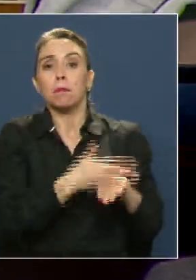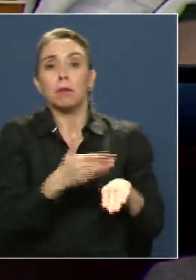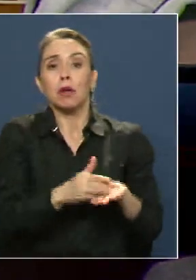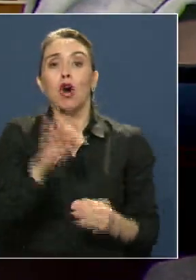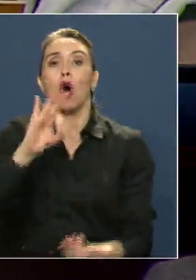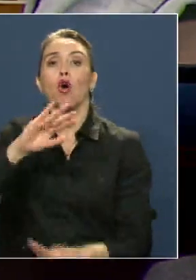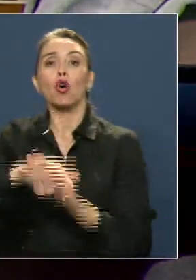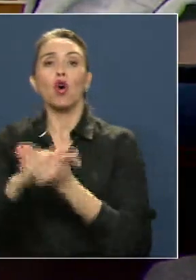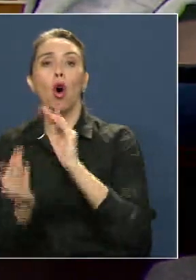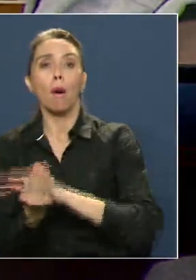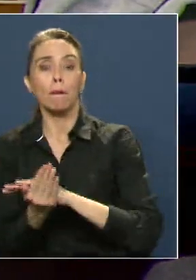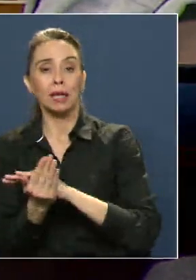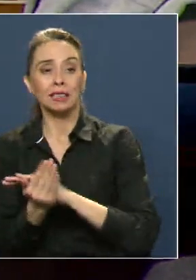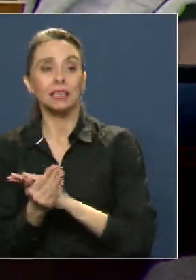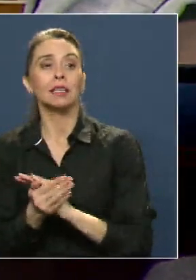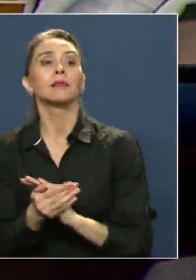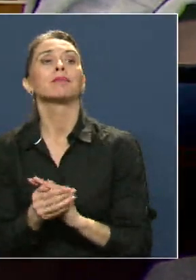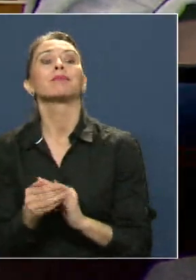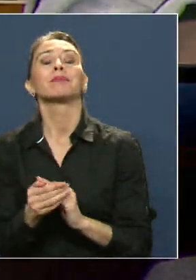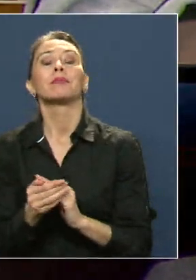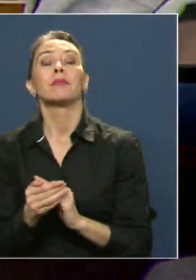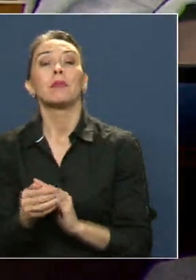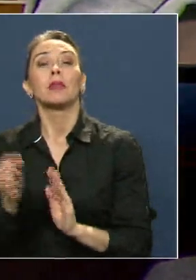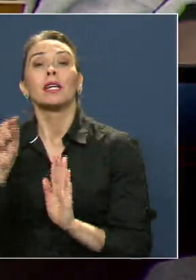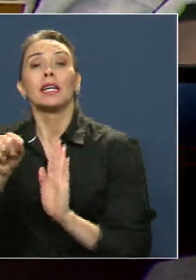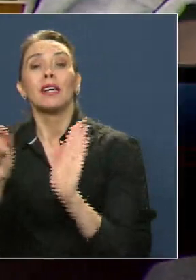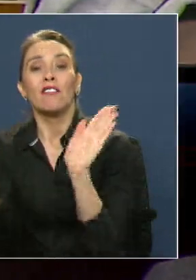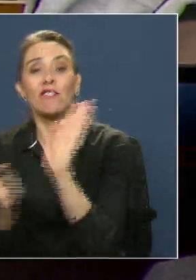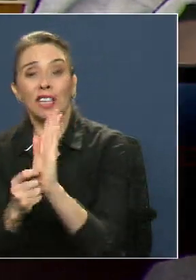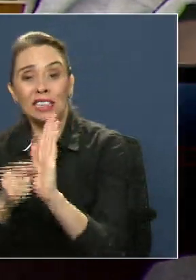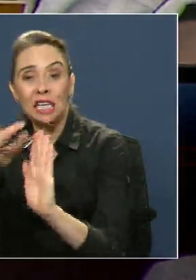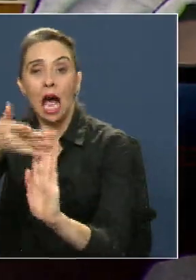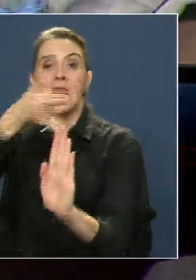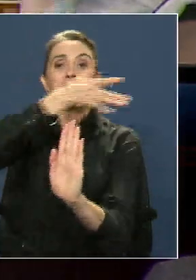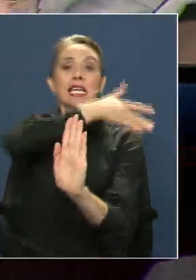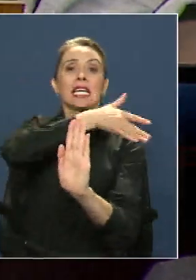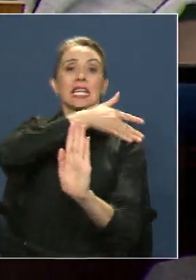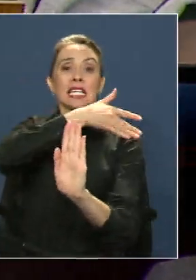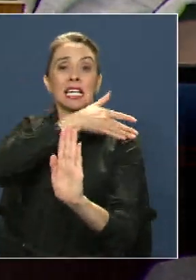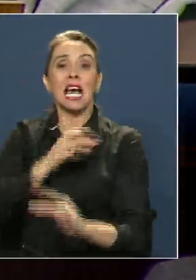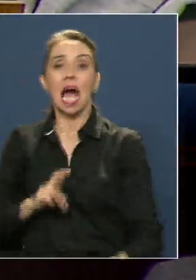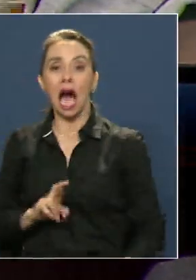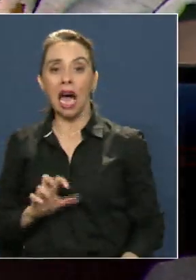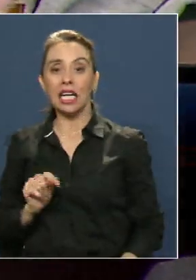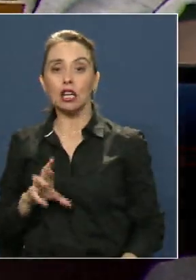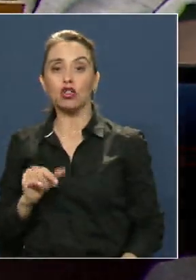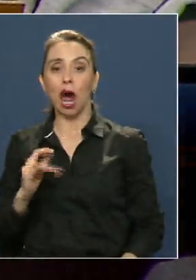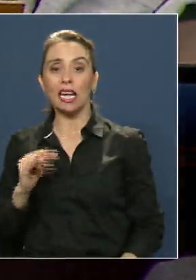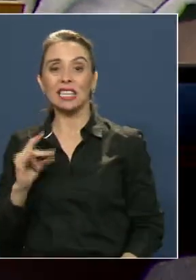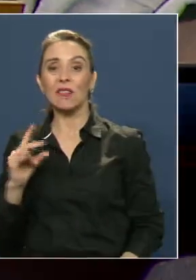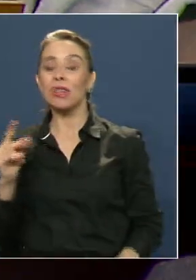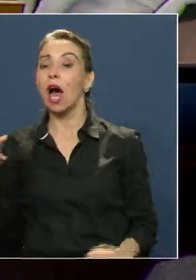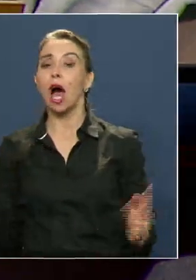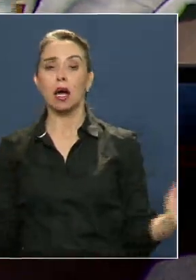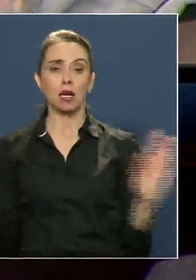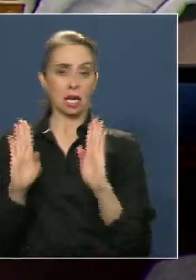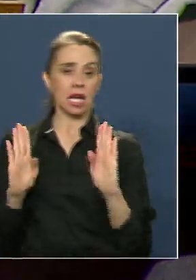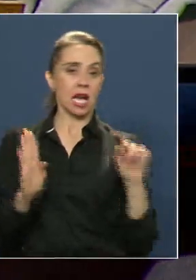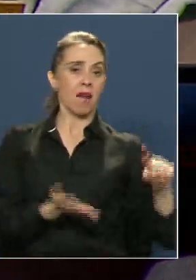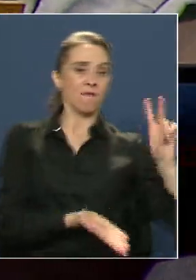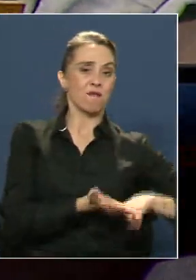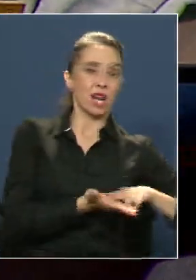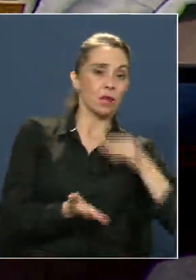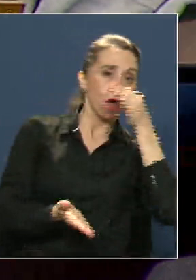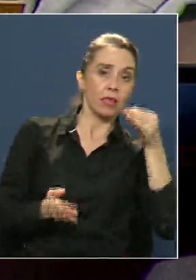retroactividad es ciertamente el debate más difícil porque hay dos verdades enfrentadas. Lo más fácil es cuando hay una verdad y algo que es falso, porque uno elige la